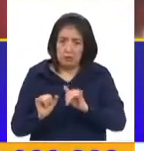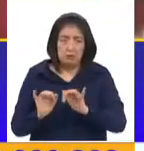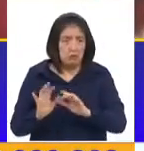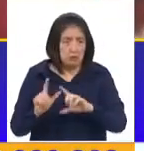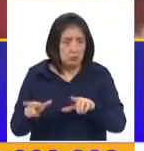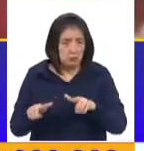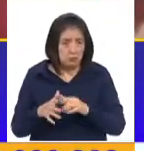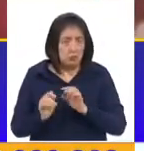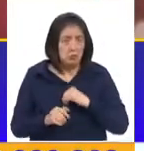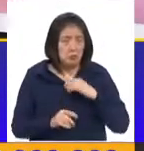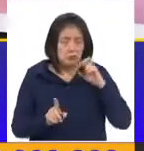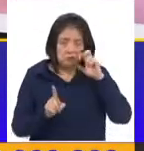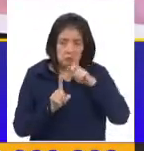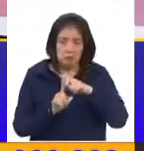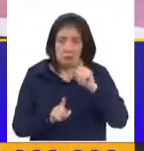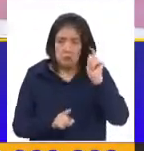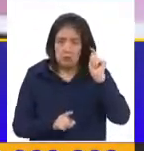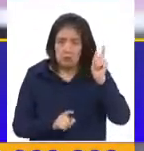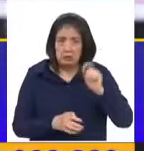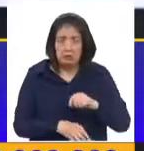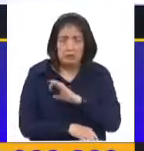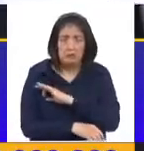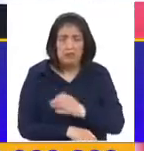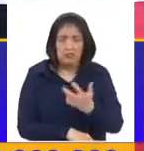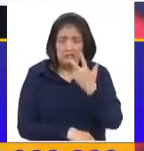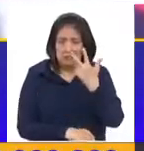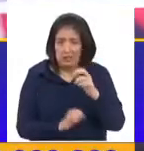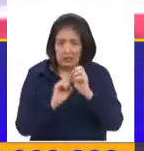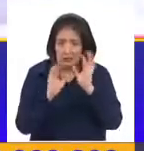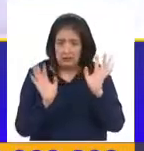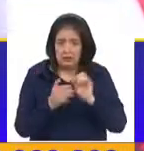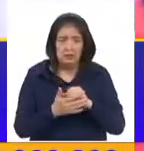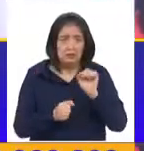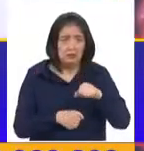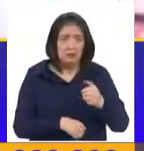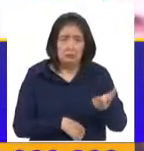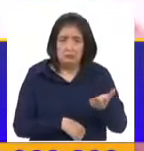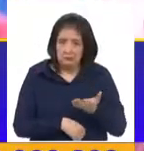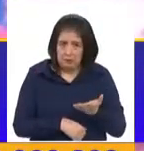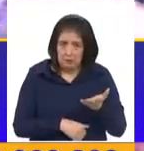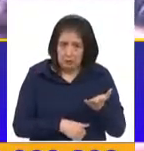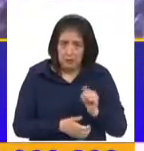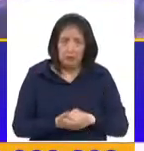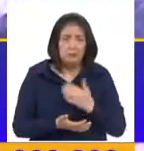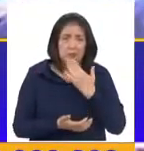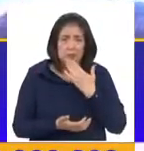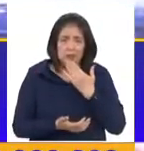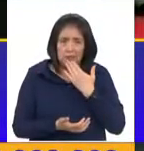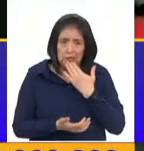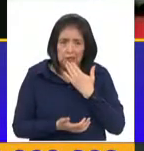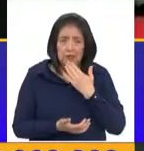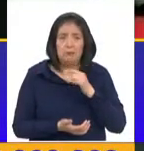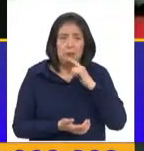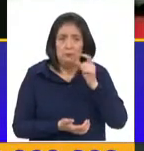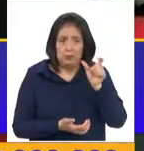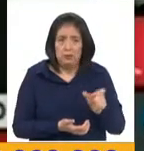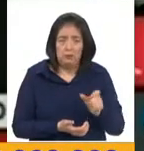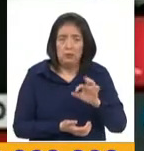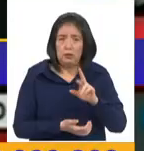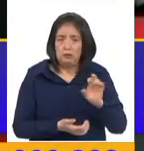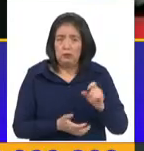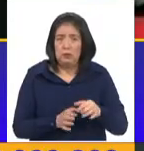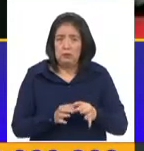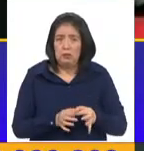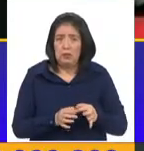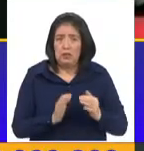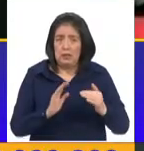lugar, según el testigo de la Fiscalía, 3 días y habría sido invitado por la llamada camarada Rosa. La audiencia se